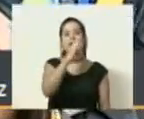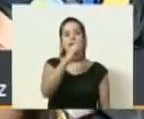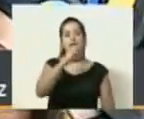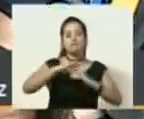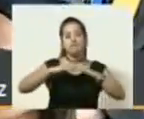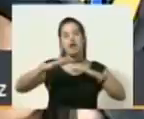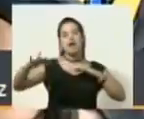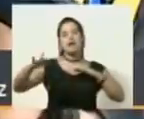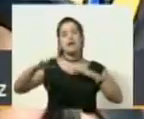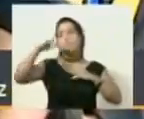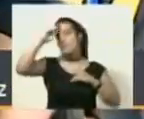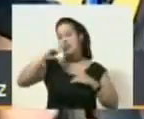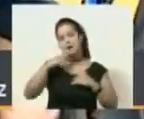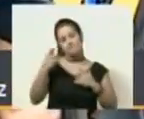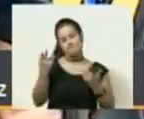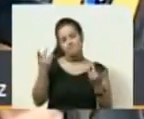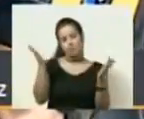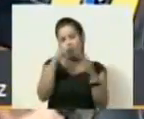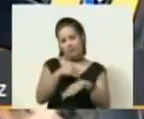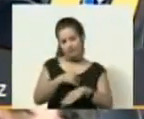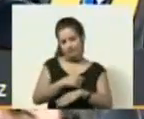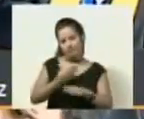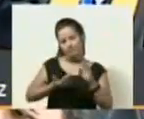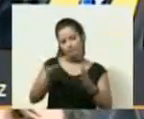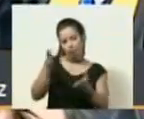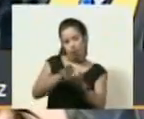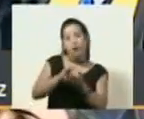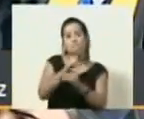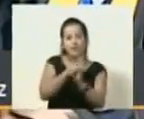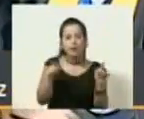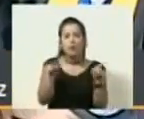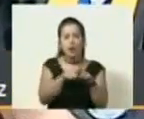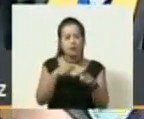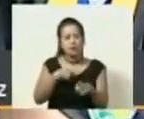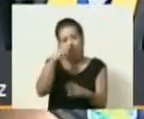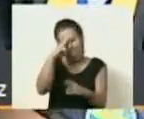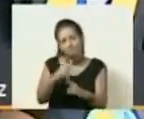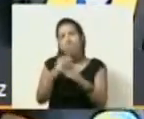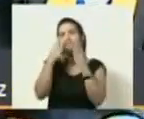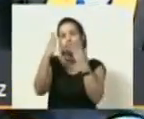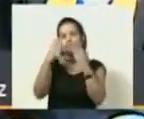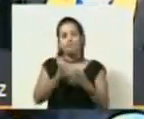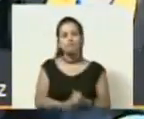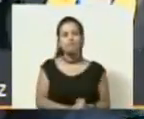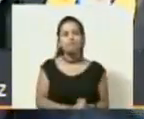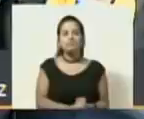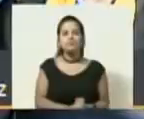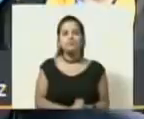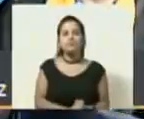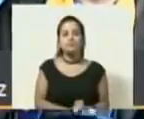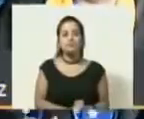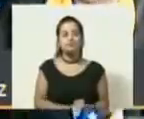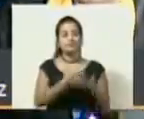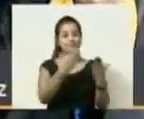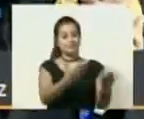él, este logro es merecido. Así es.